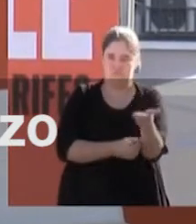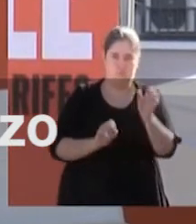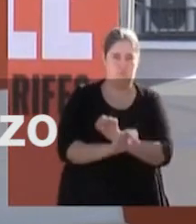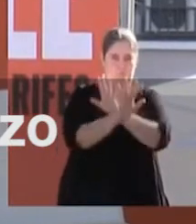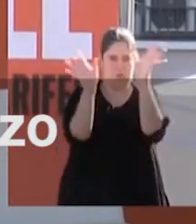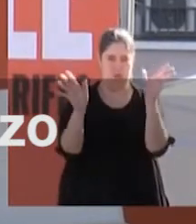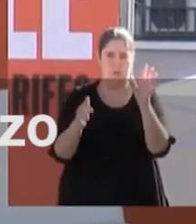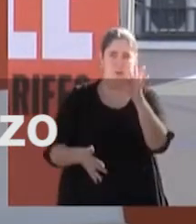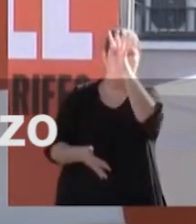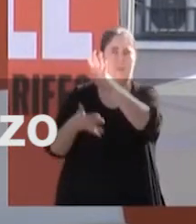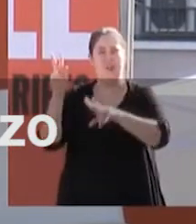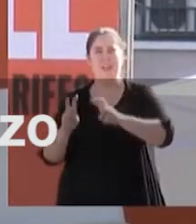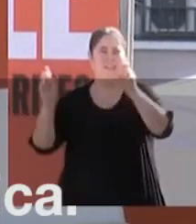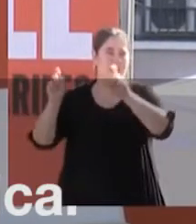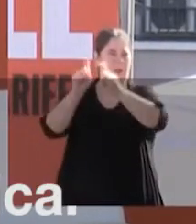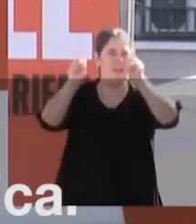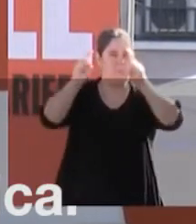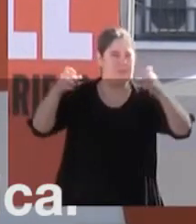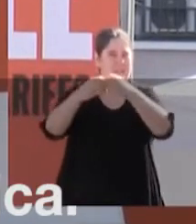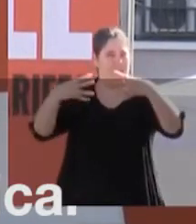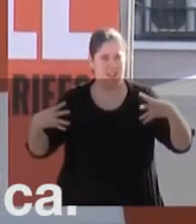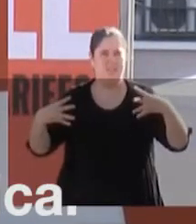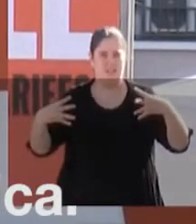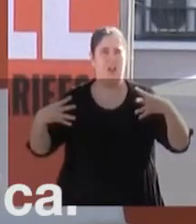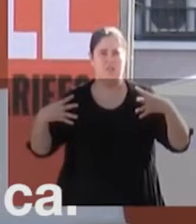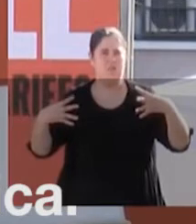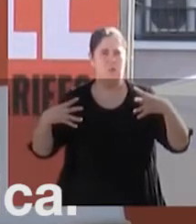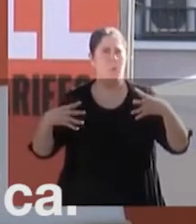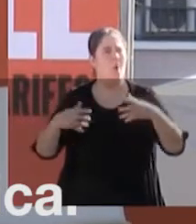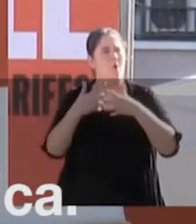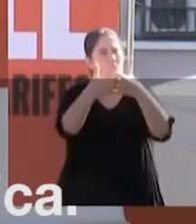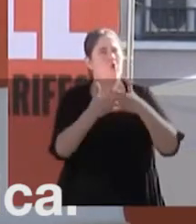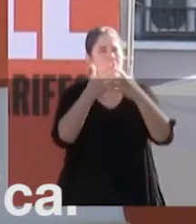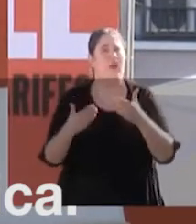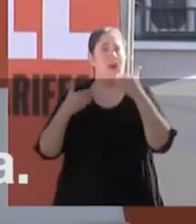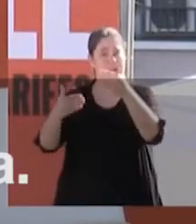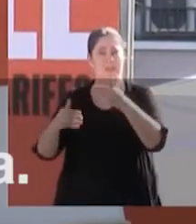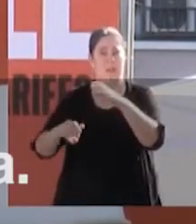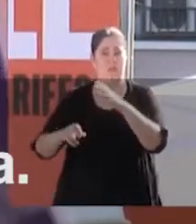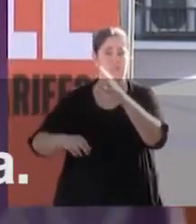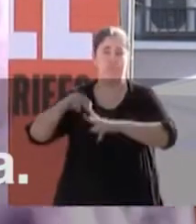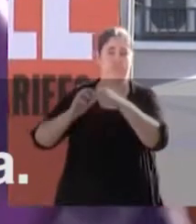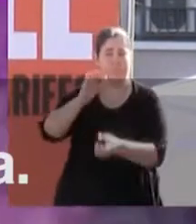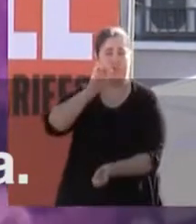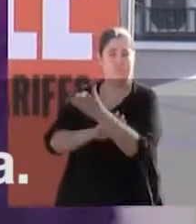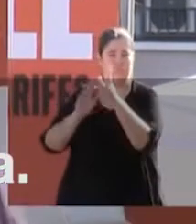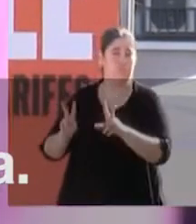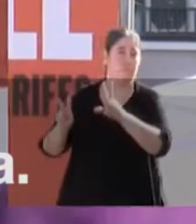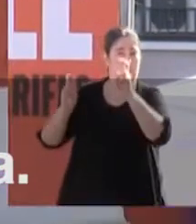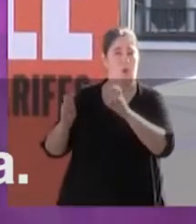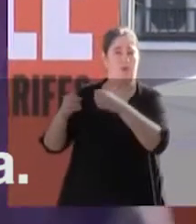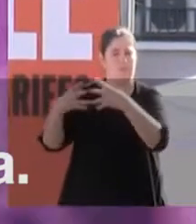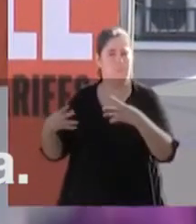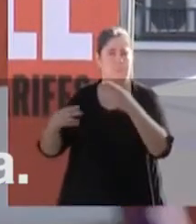tuerce el brazo al oligopolio eléctrico creando su propia comercializadora energética así es que se gobierna